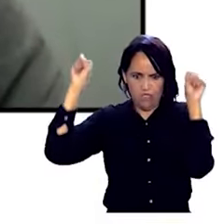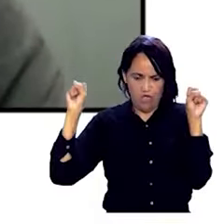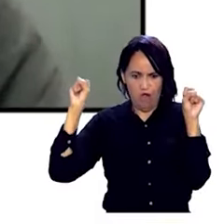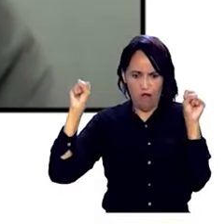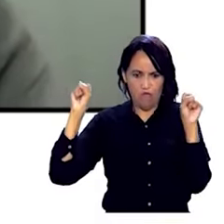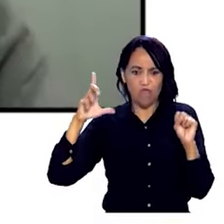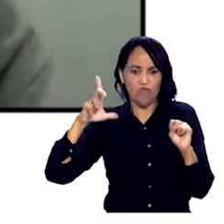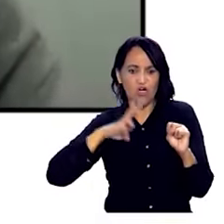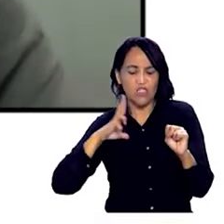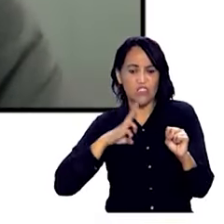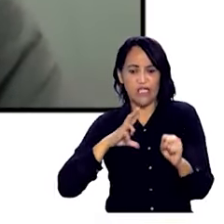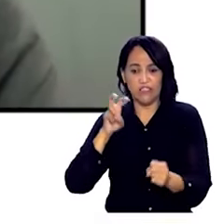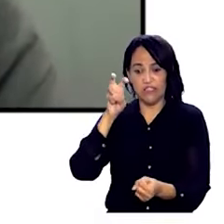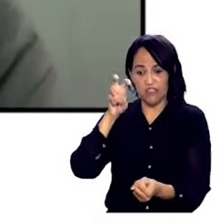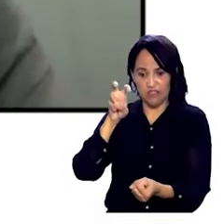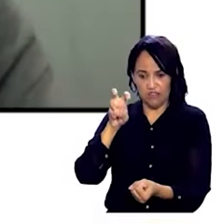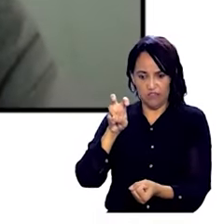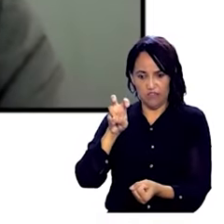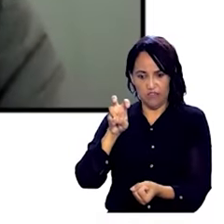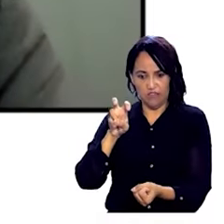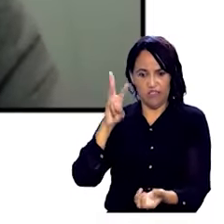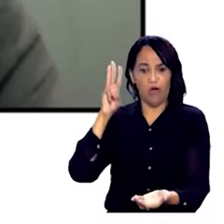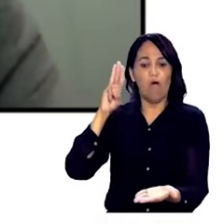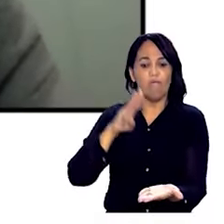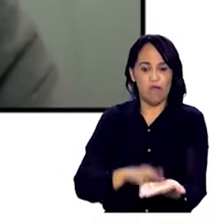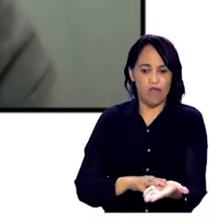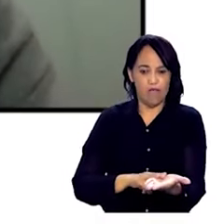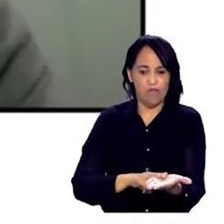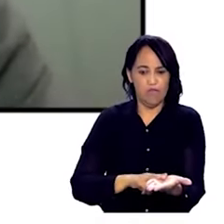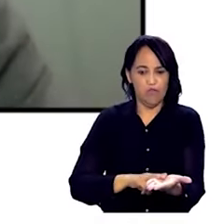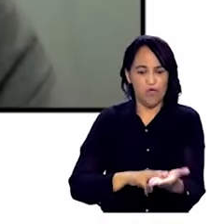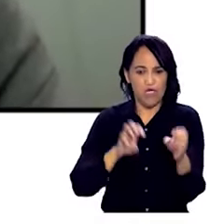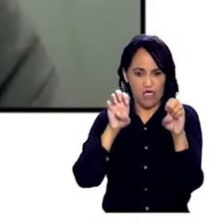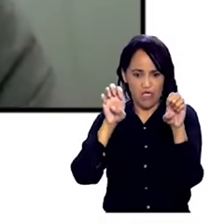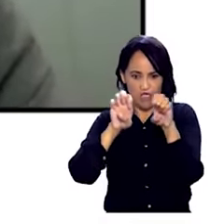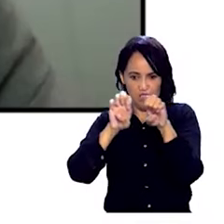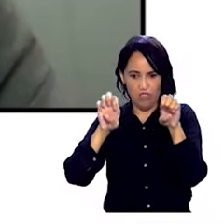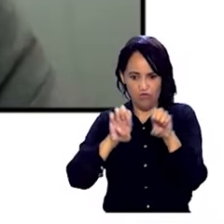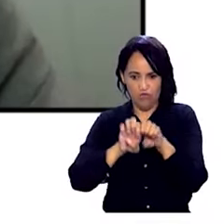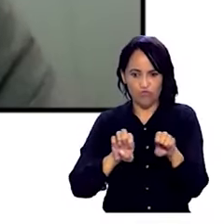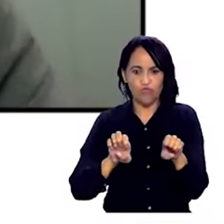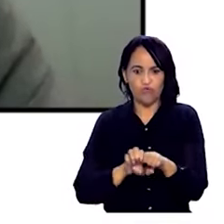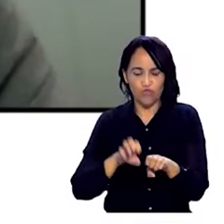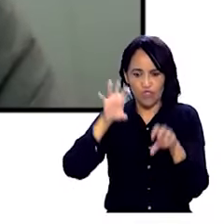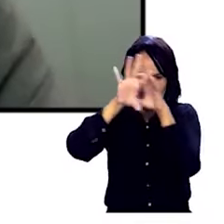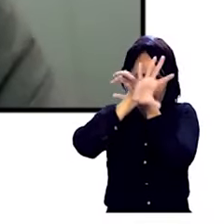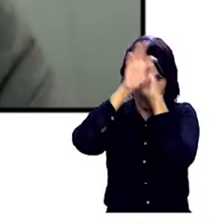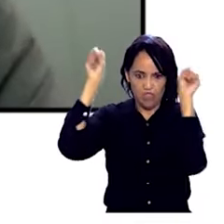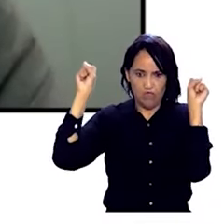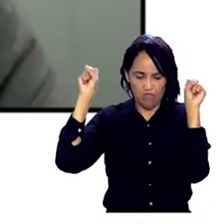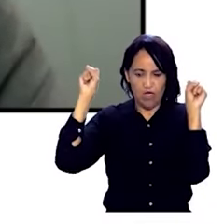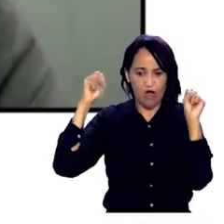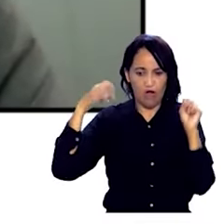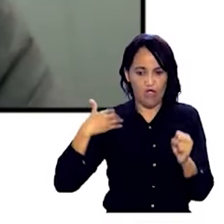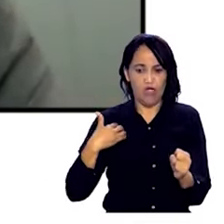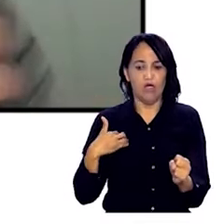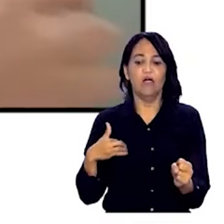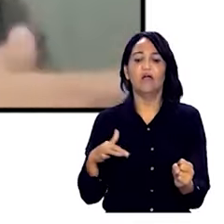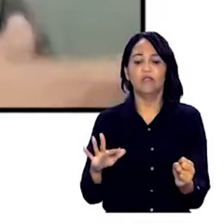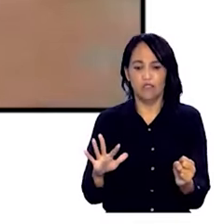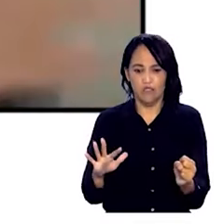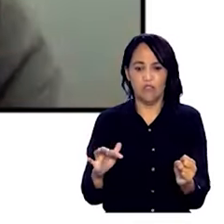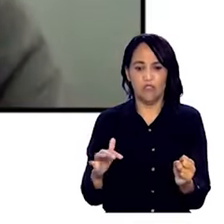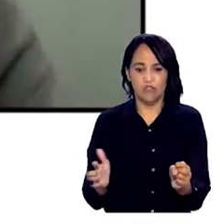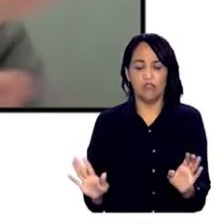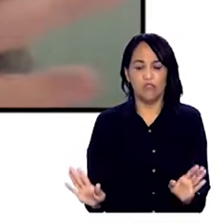General historia organiz Supremo la Argentina Pese que ha habido perodos en los que haido otra integración